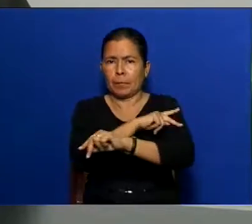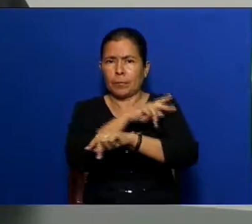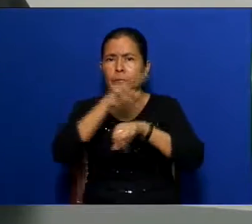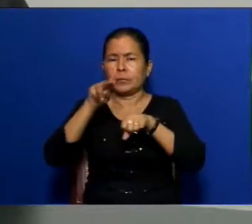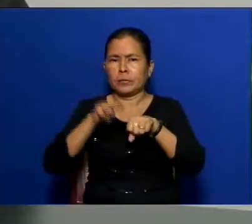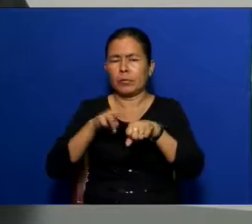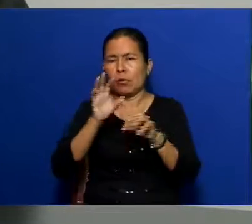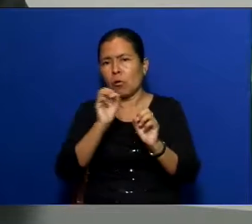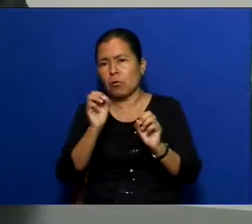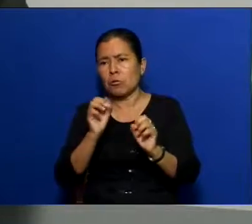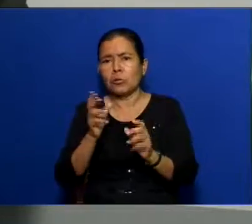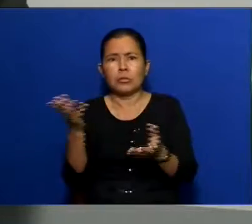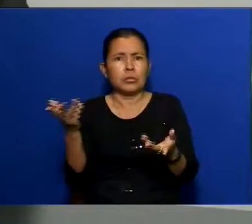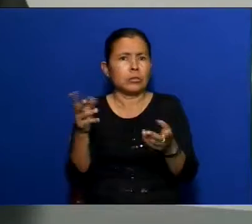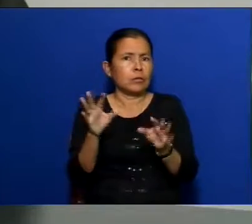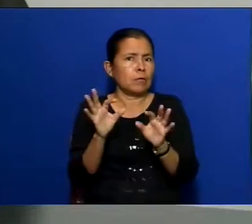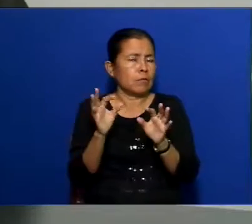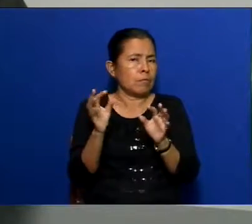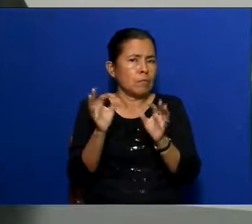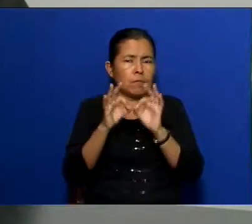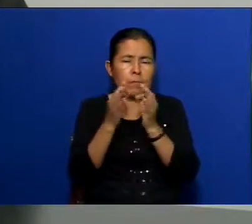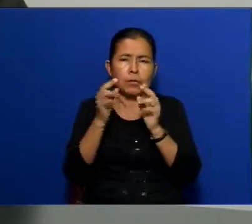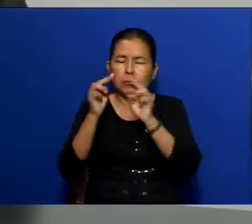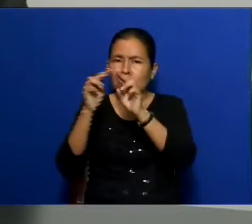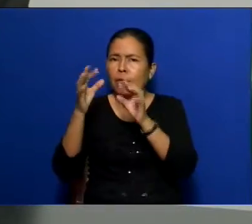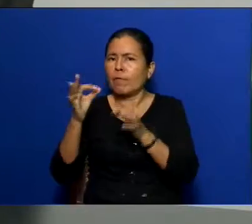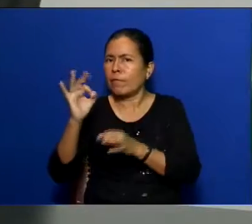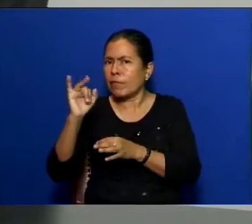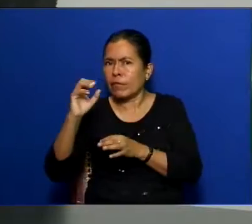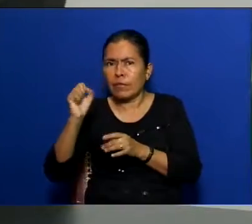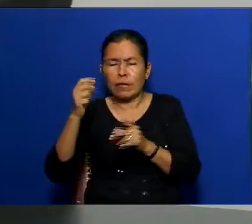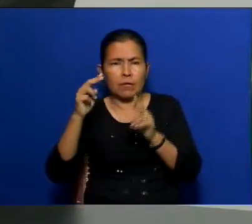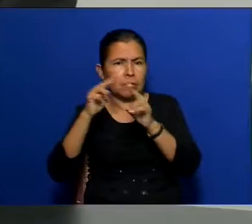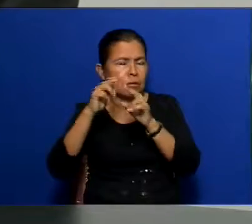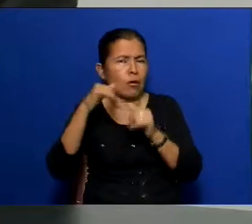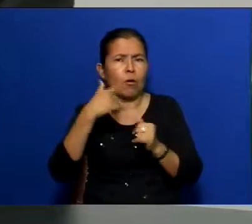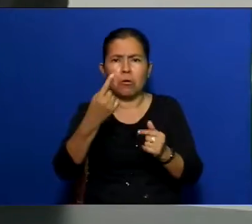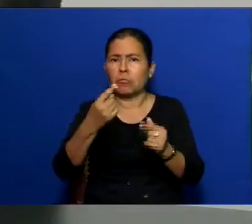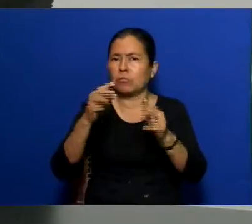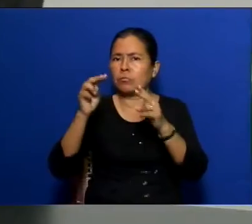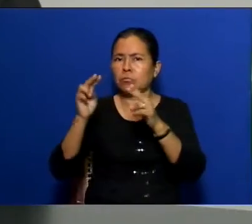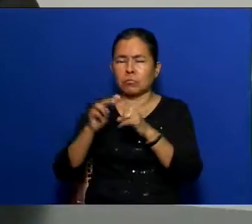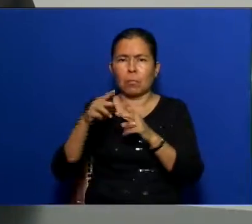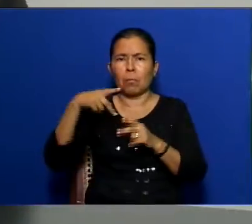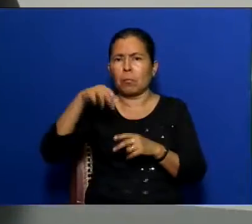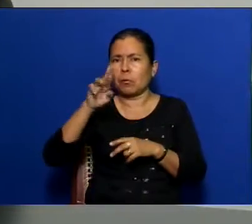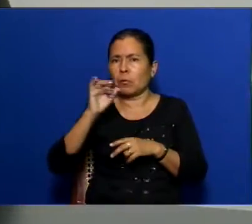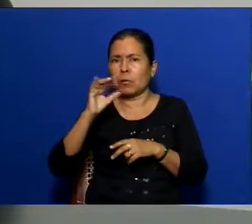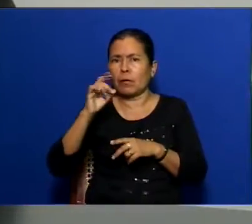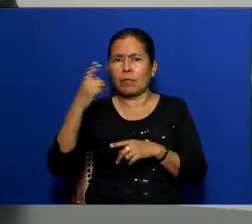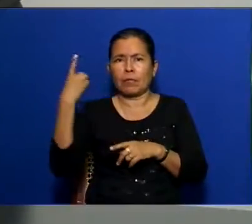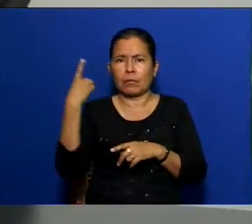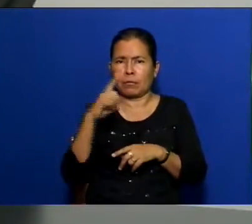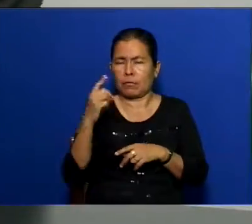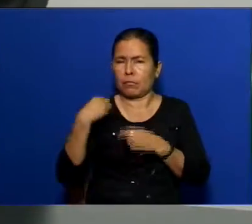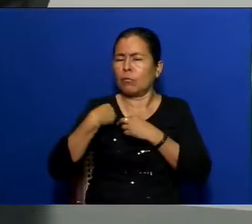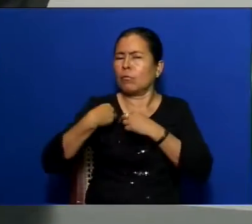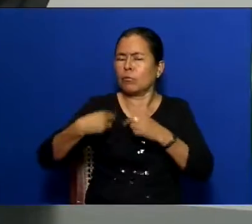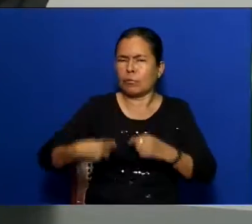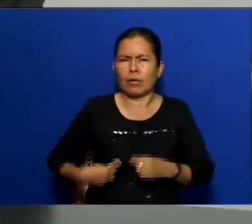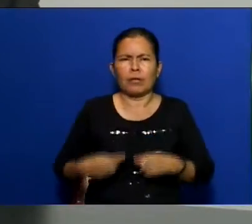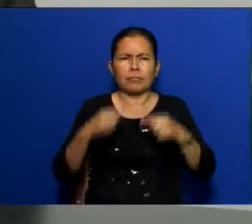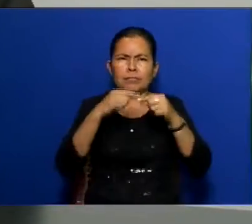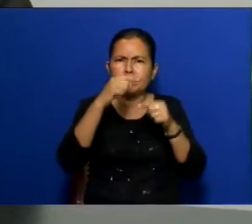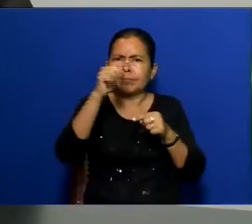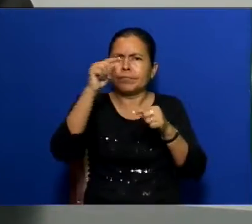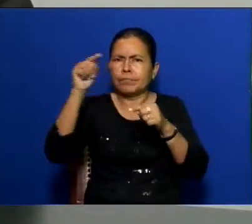los fiscales, ante el Ministerio Público e incluso ante la Procuraduría para la Defensa de los Derechos Humanos. Todas